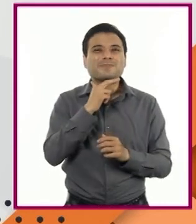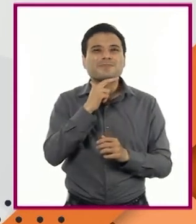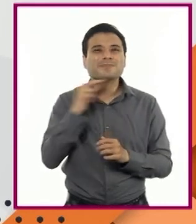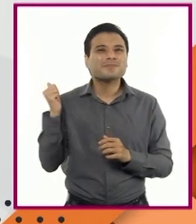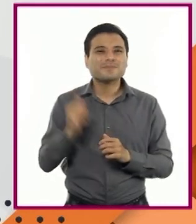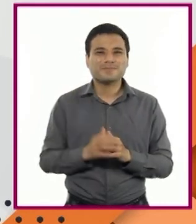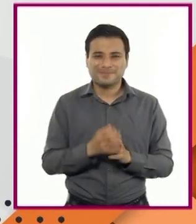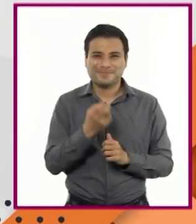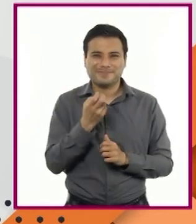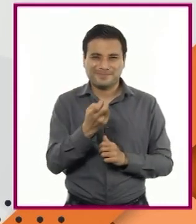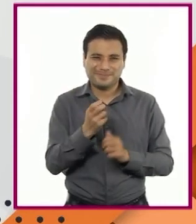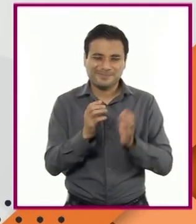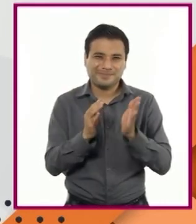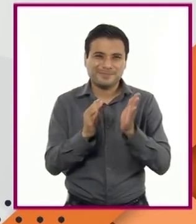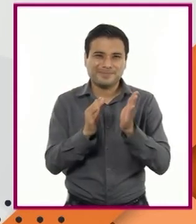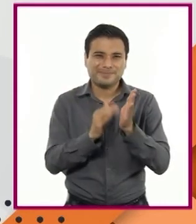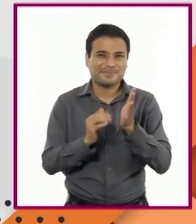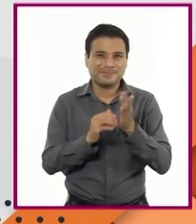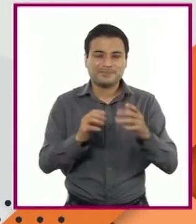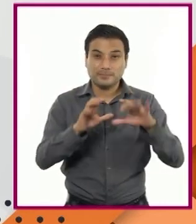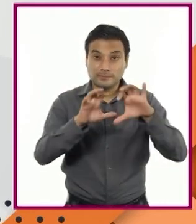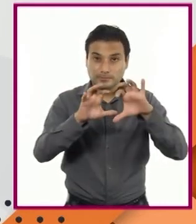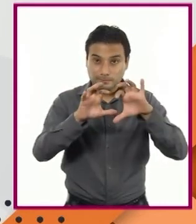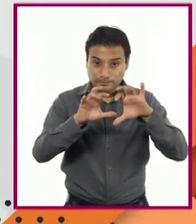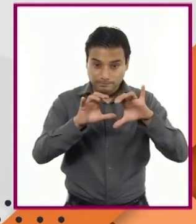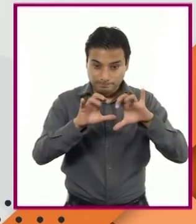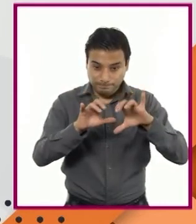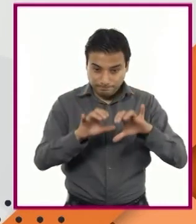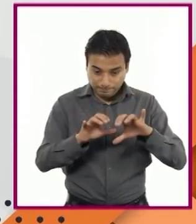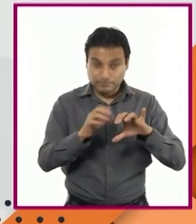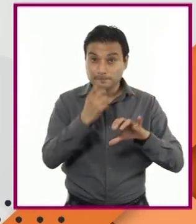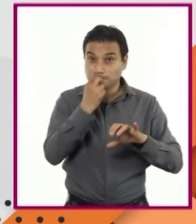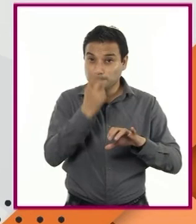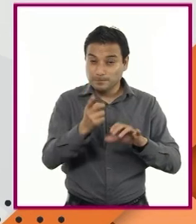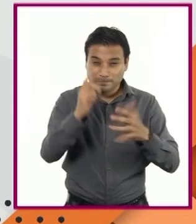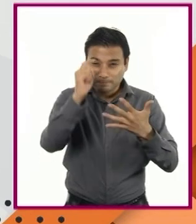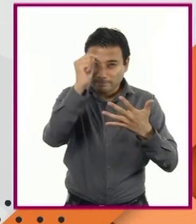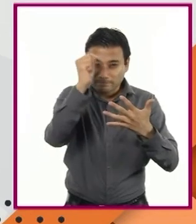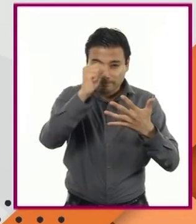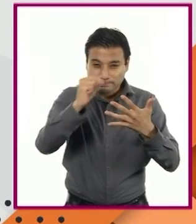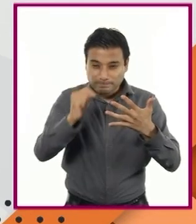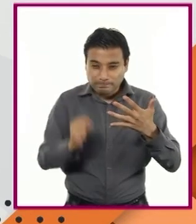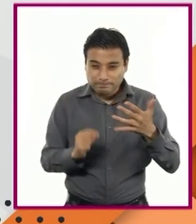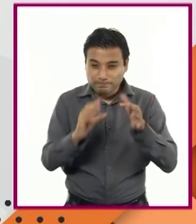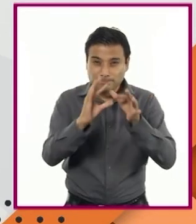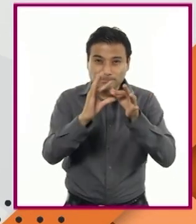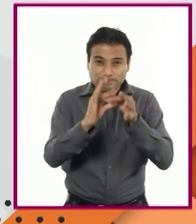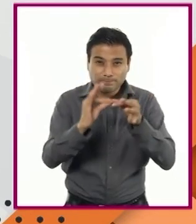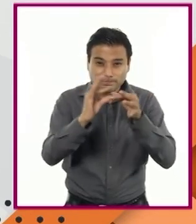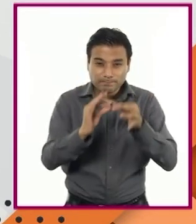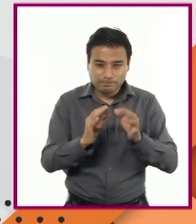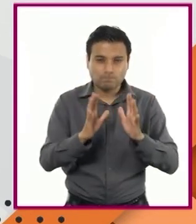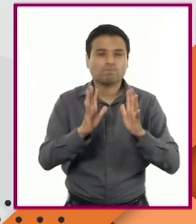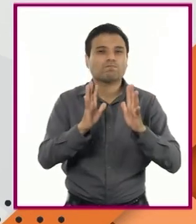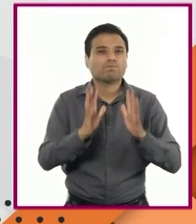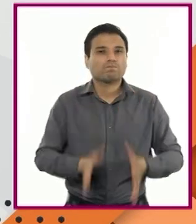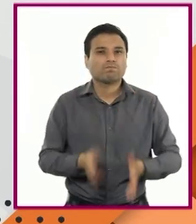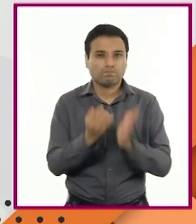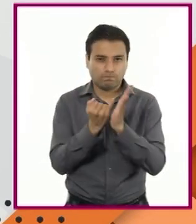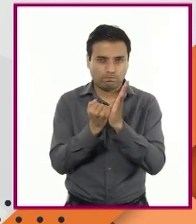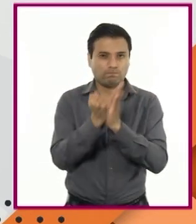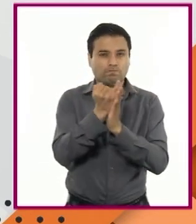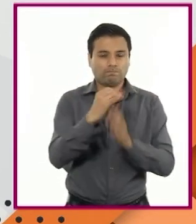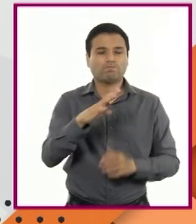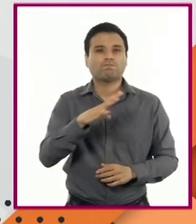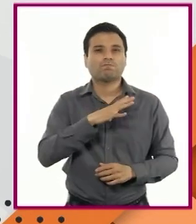del documento en donde se estipularon todos sus pormenores, se estableció oficialmente la Corte